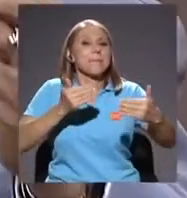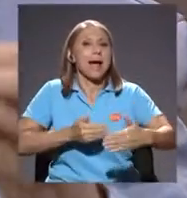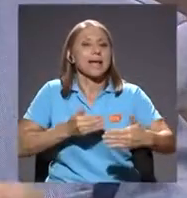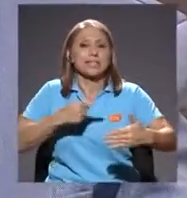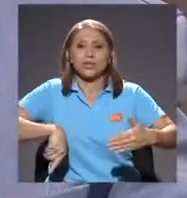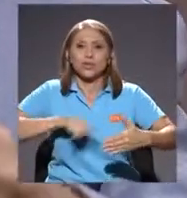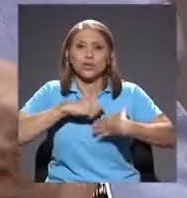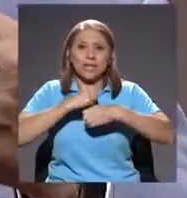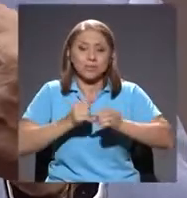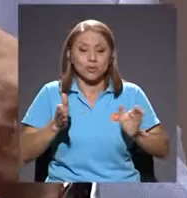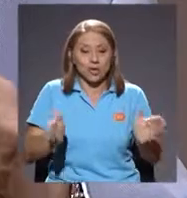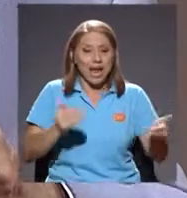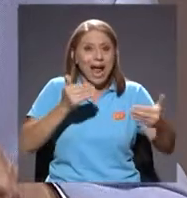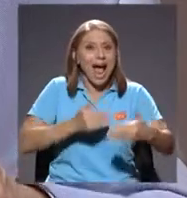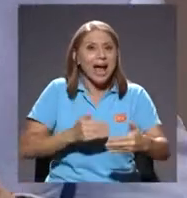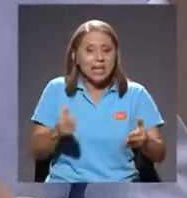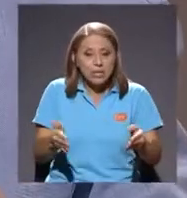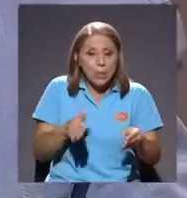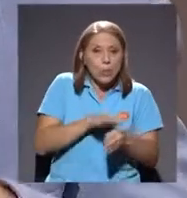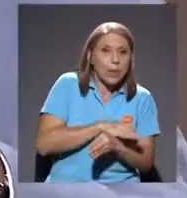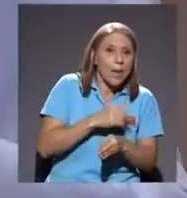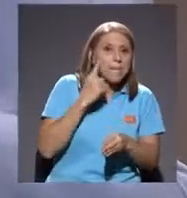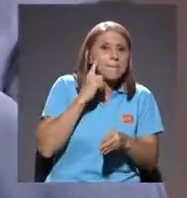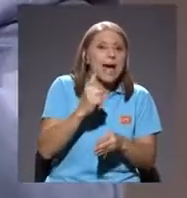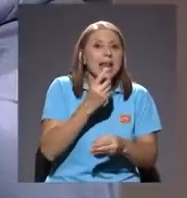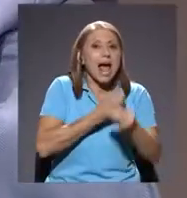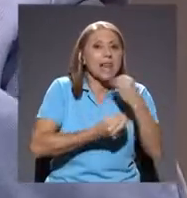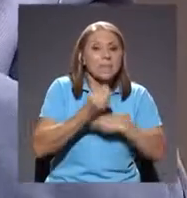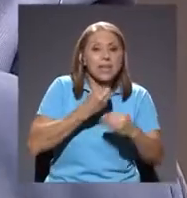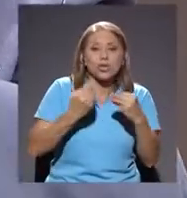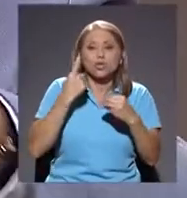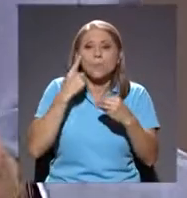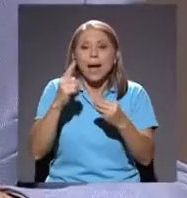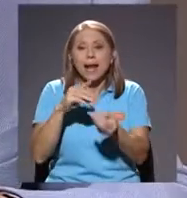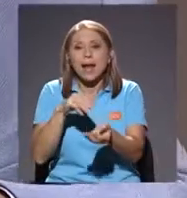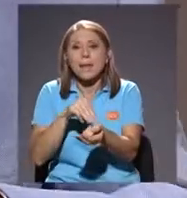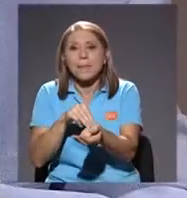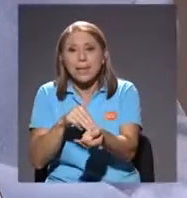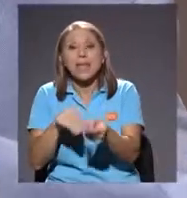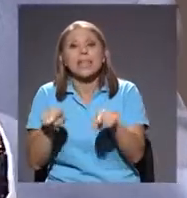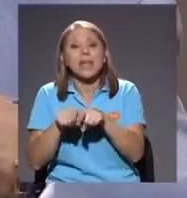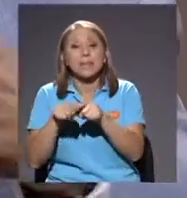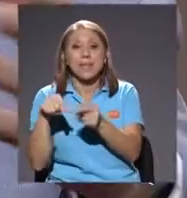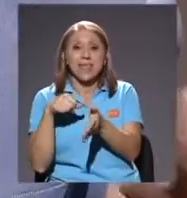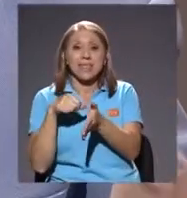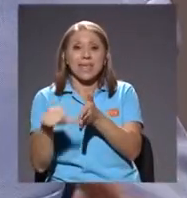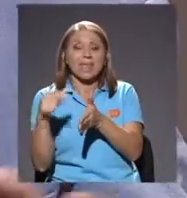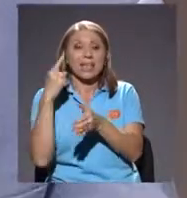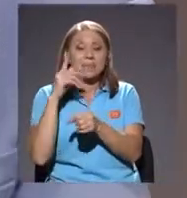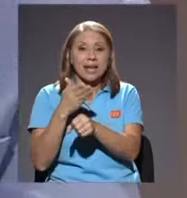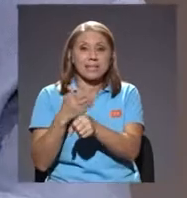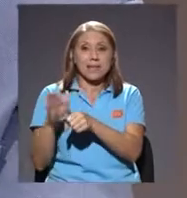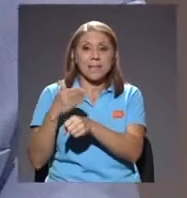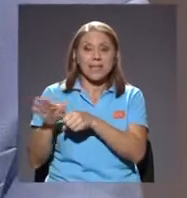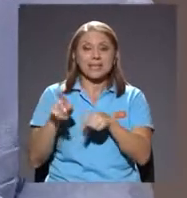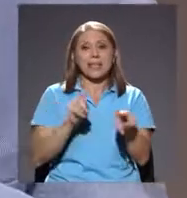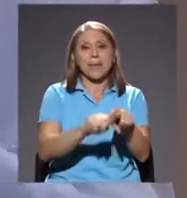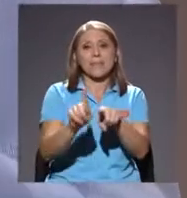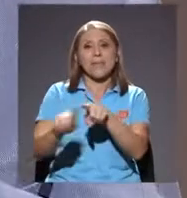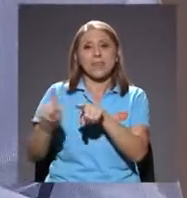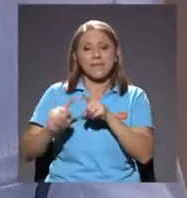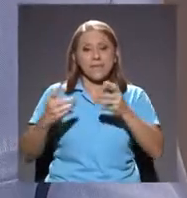alimentaria cajas plegadizas para la industria médica y etiquetas para la industria cervecera y para muchas otras industrias